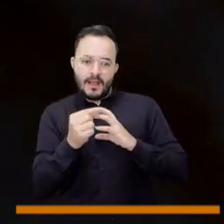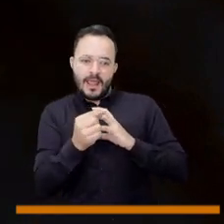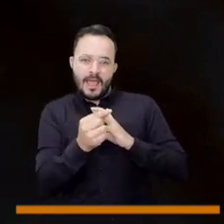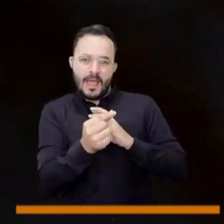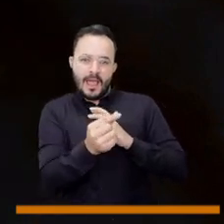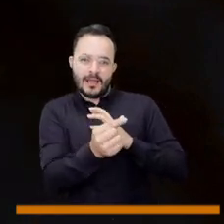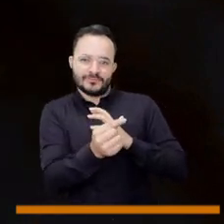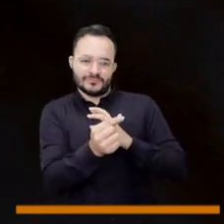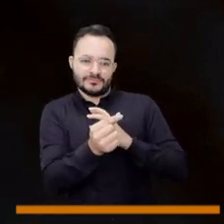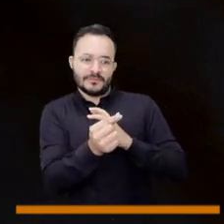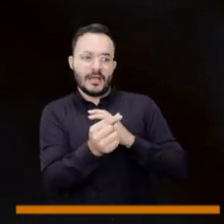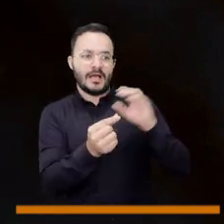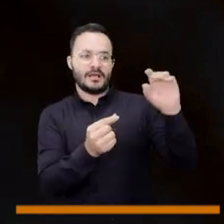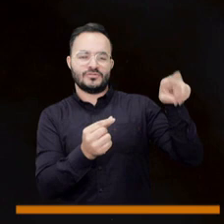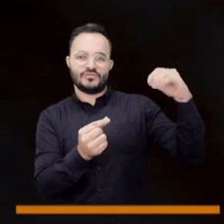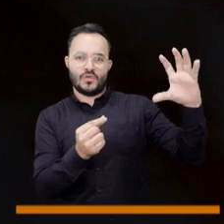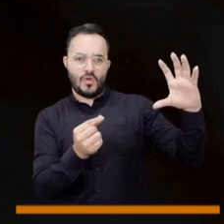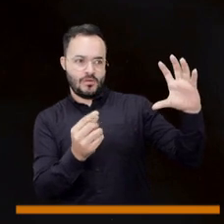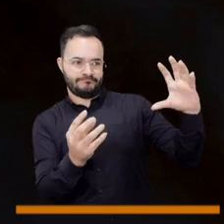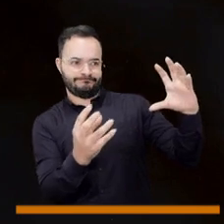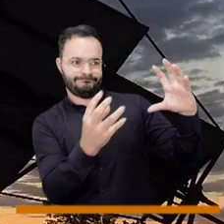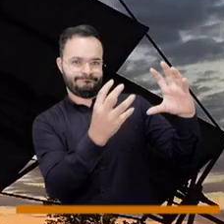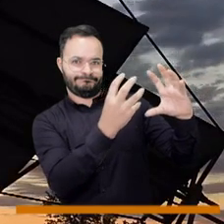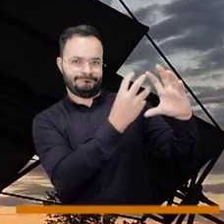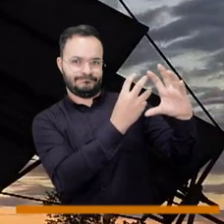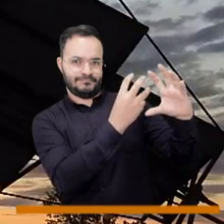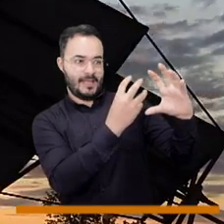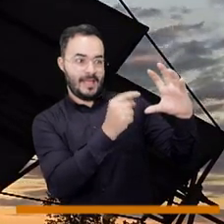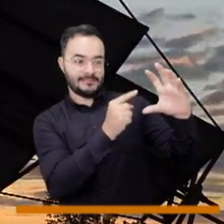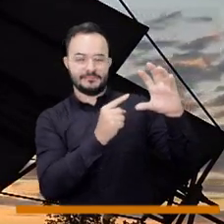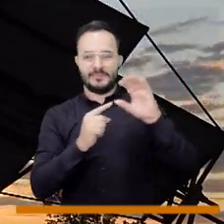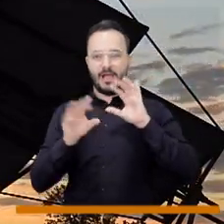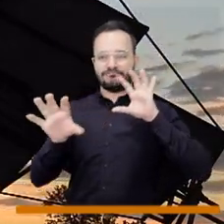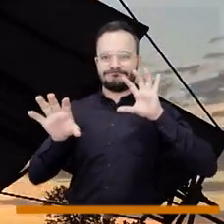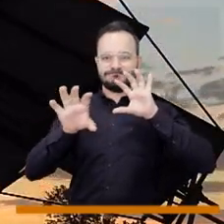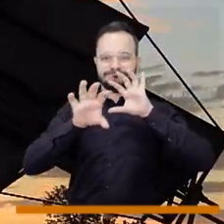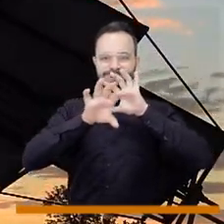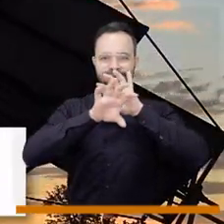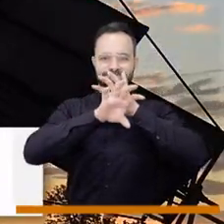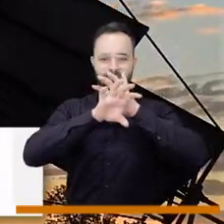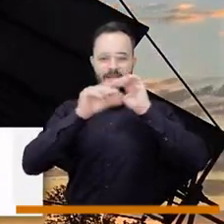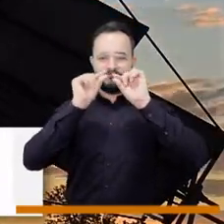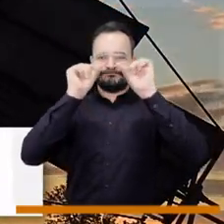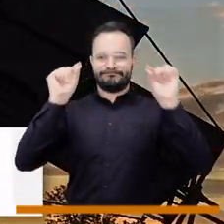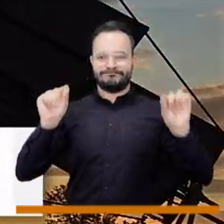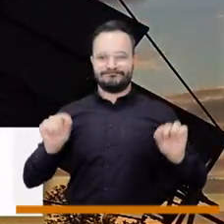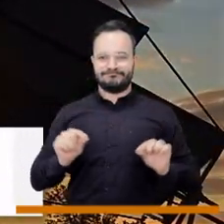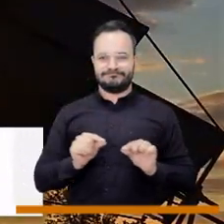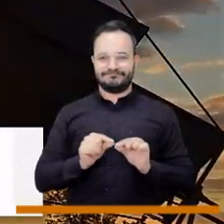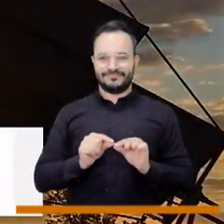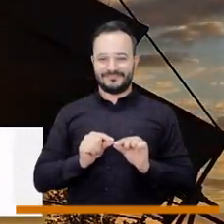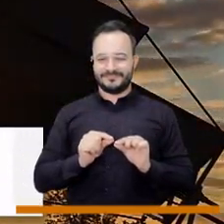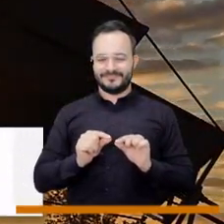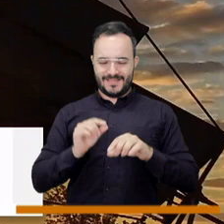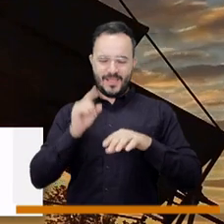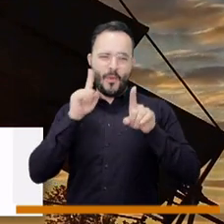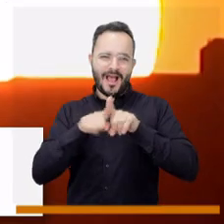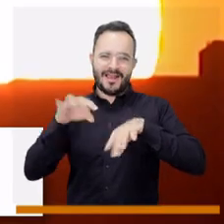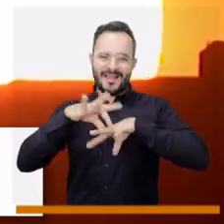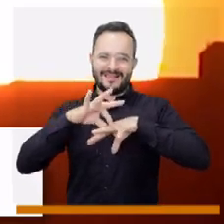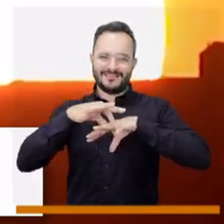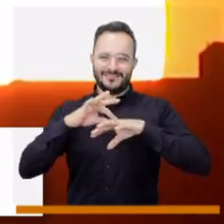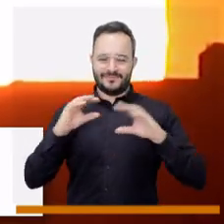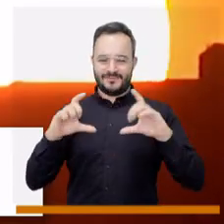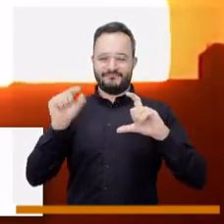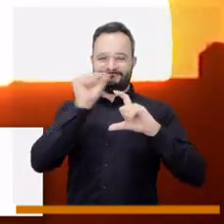una cuestión de perspectiva. Y al taparlo menos, genera ese anillo. Si bien ese fenómeno se va a ver en muchas partes del mundo, en Colombia